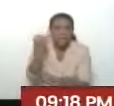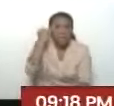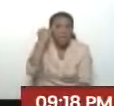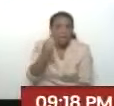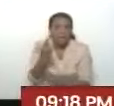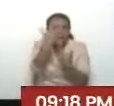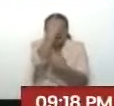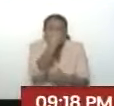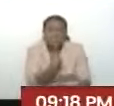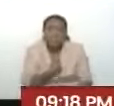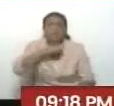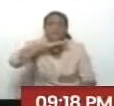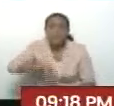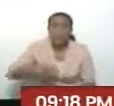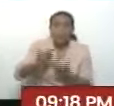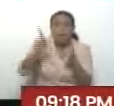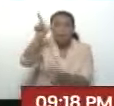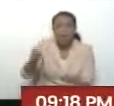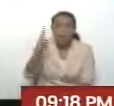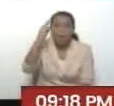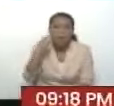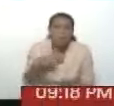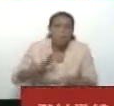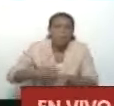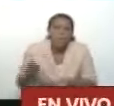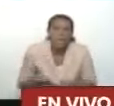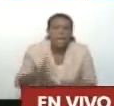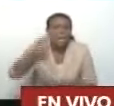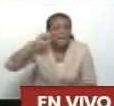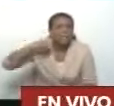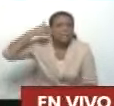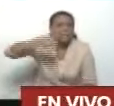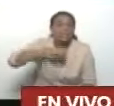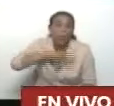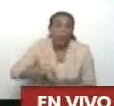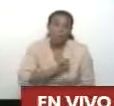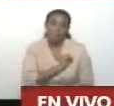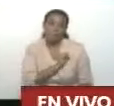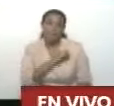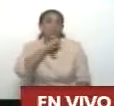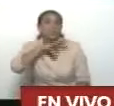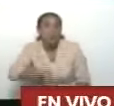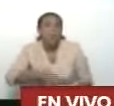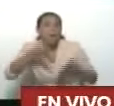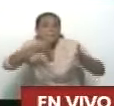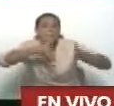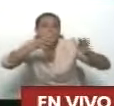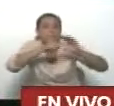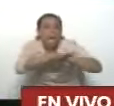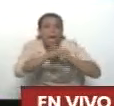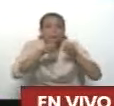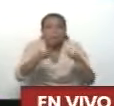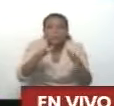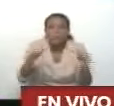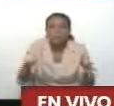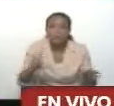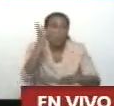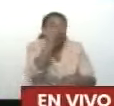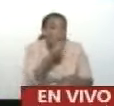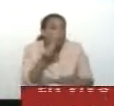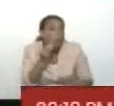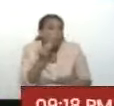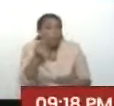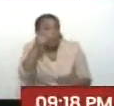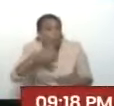temen a Bolívar? ¿Qué temen de Bolívar? ¿Ah? Le tienen miedo, ¿verdad? Que el mensaje llegue, sobre todo a esa juventud,